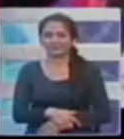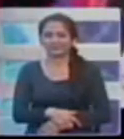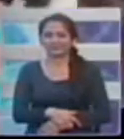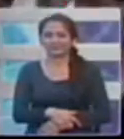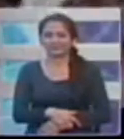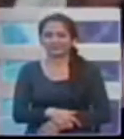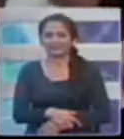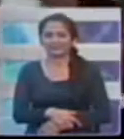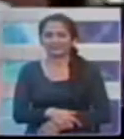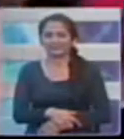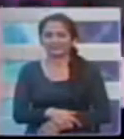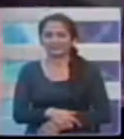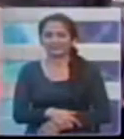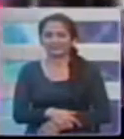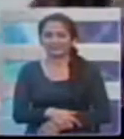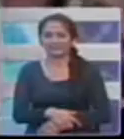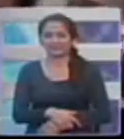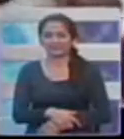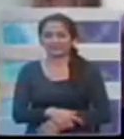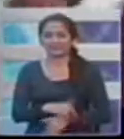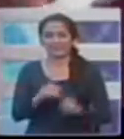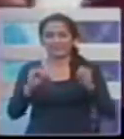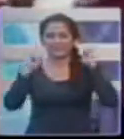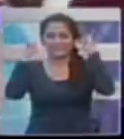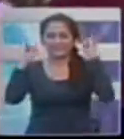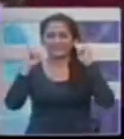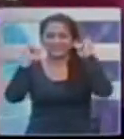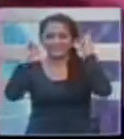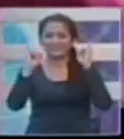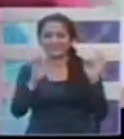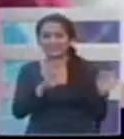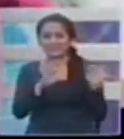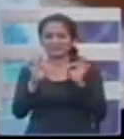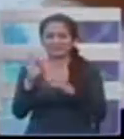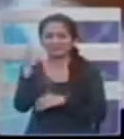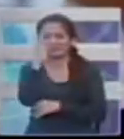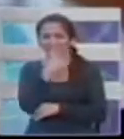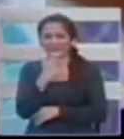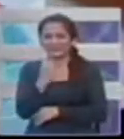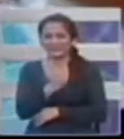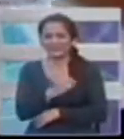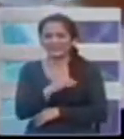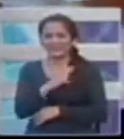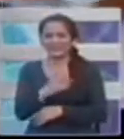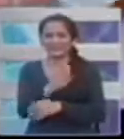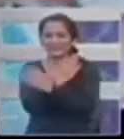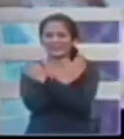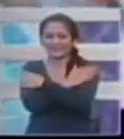Momentos divertidos y amenos que terminaron con un hermoso saludo.